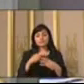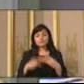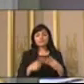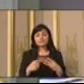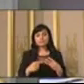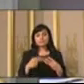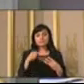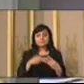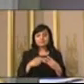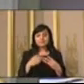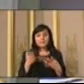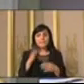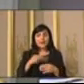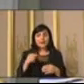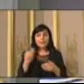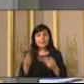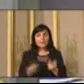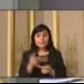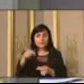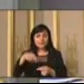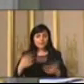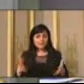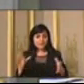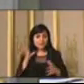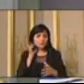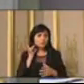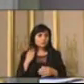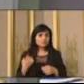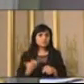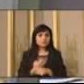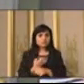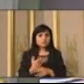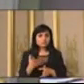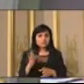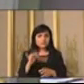se someta a consideración del Pleno del Congreso del Estado para su ratificación y efectos procedentes.